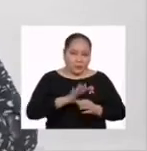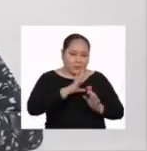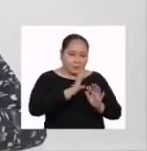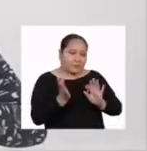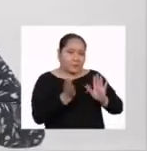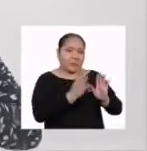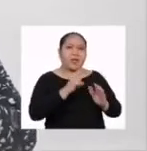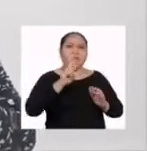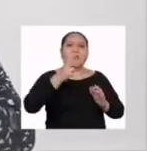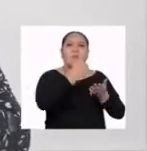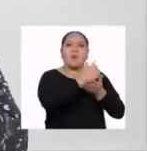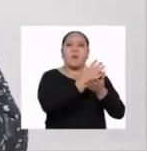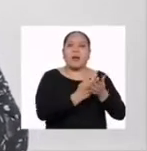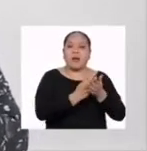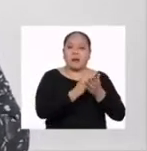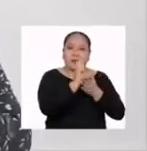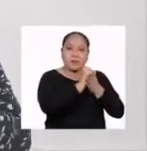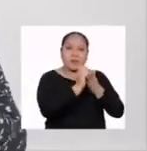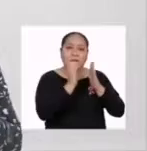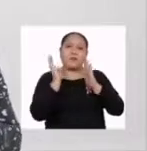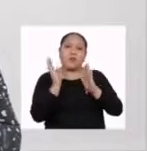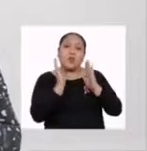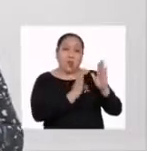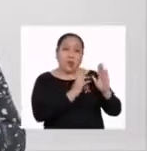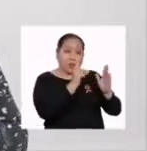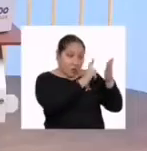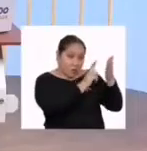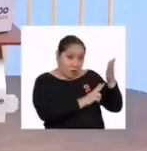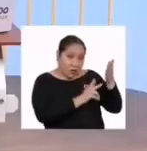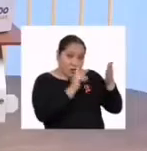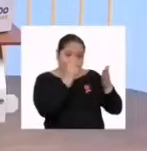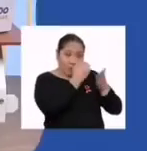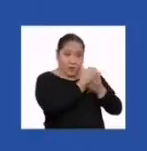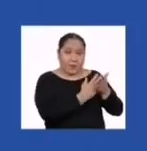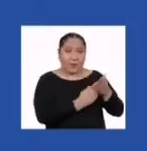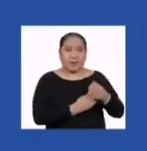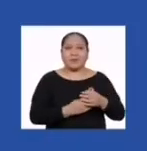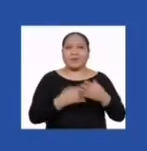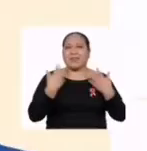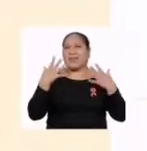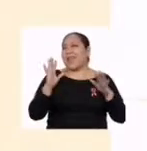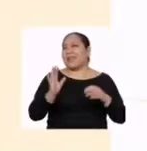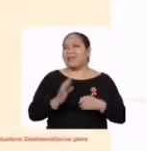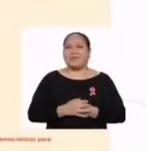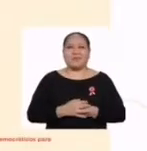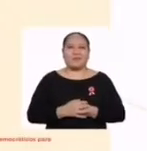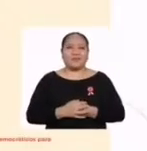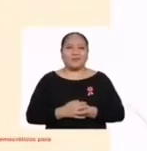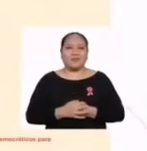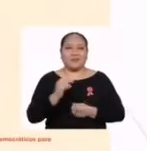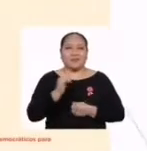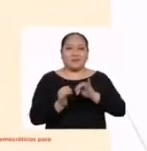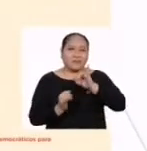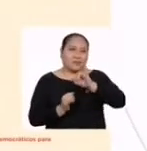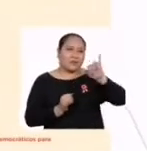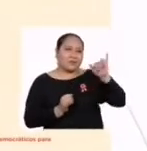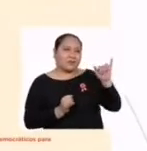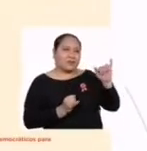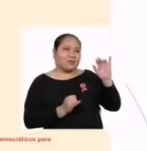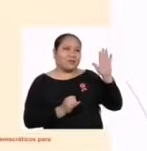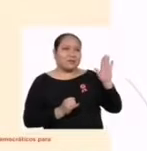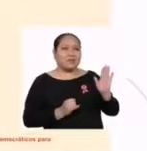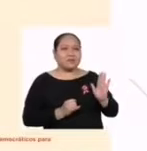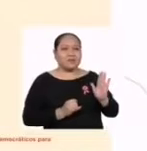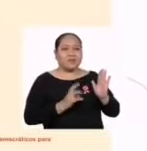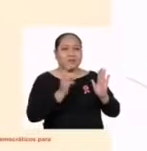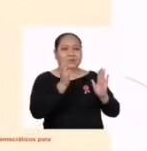texto, vamos a organizar lo leído. ¿Les parece? Ya la... En el lado izquierdo podemos ver